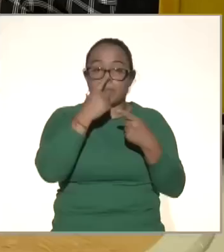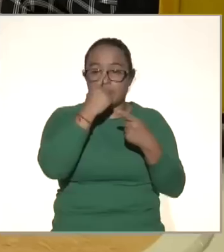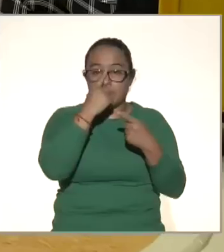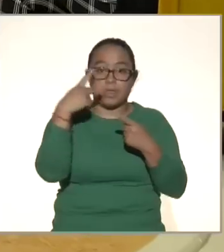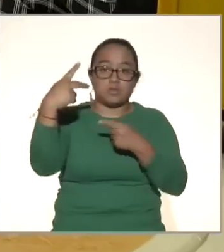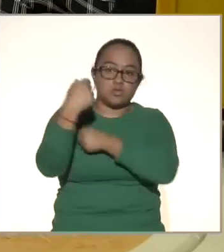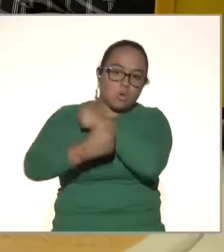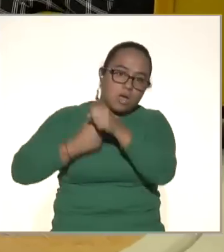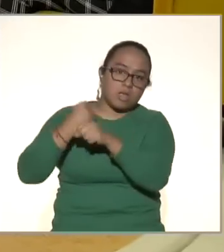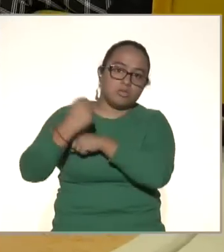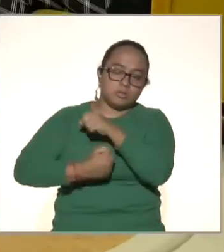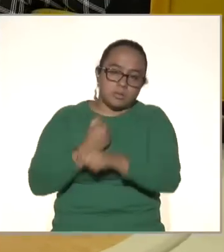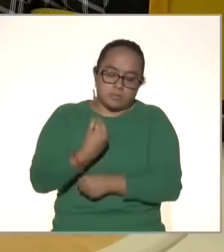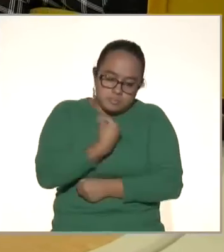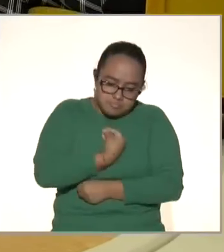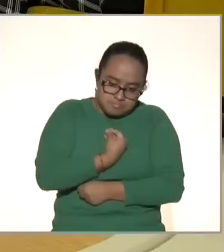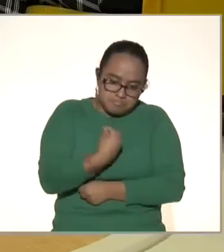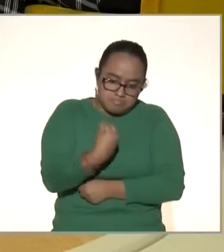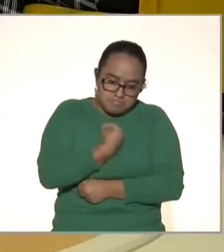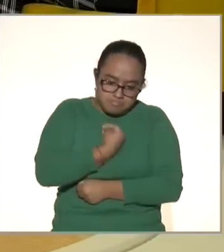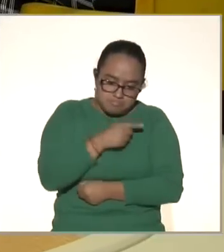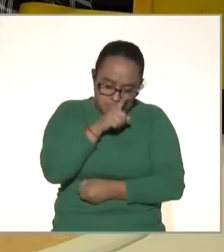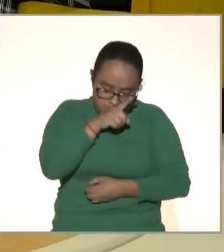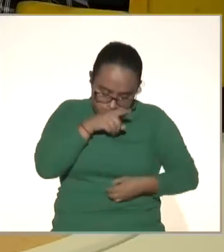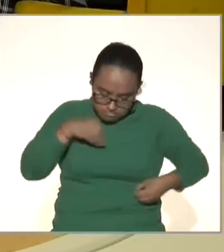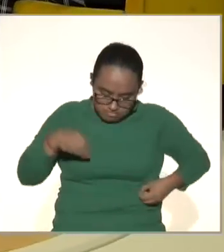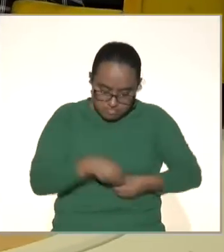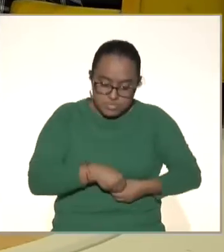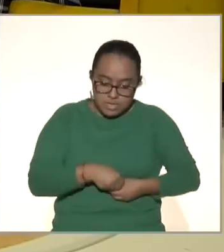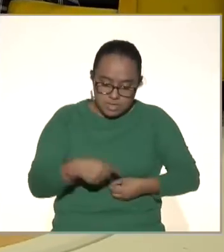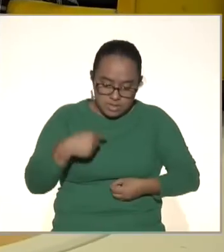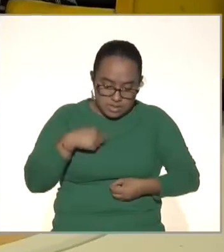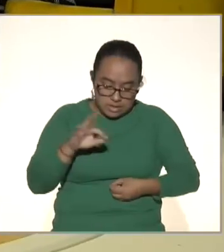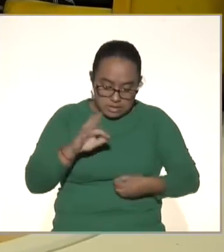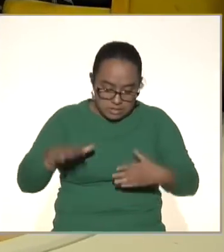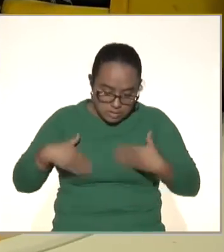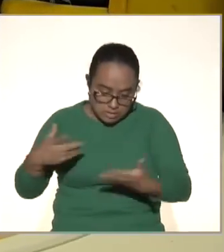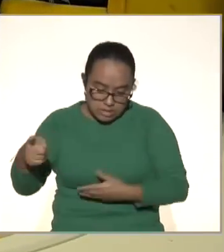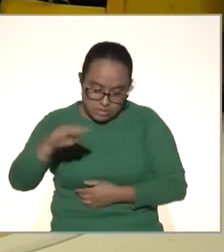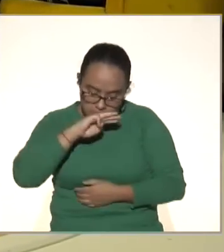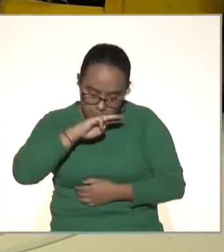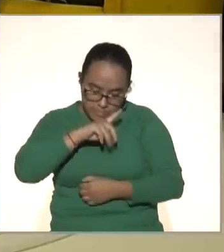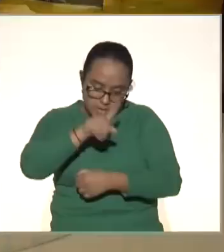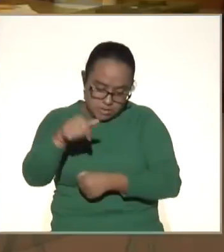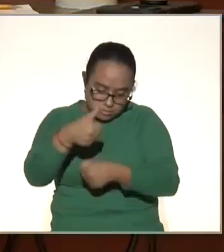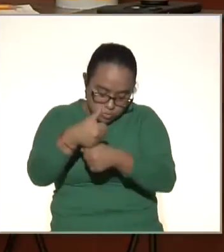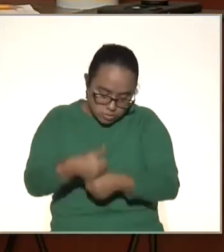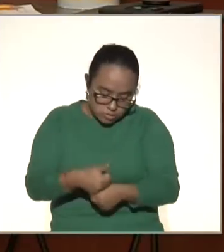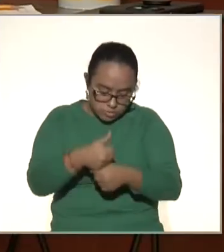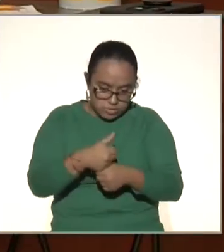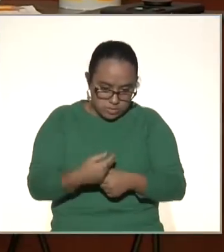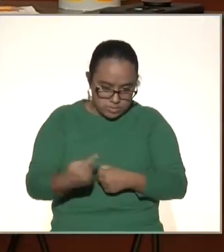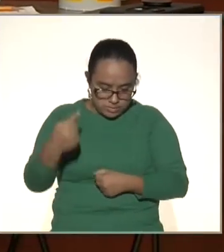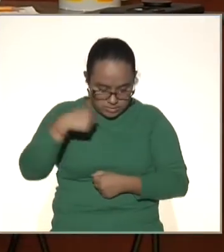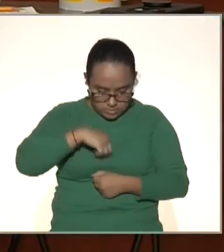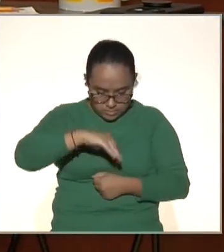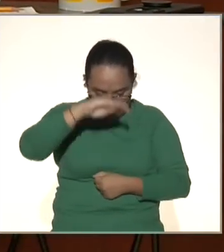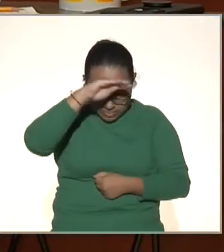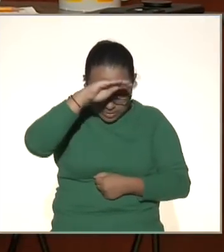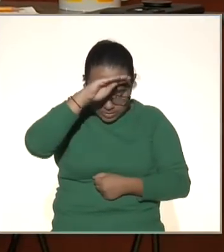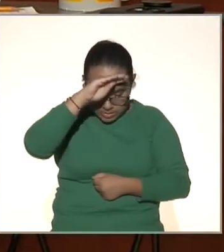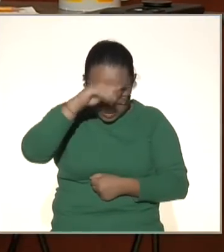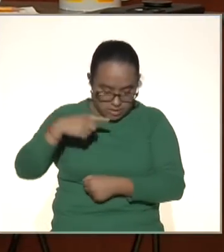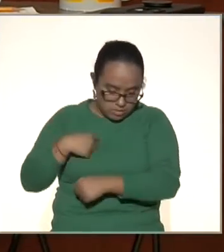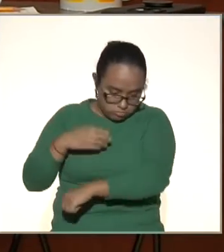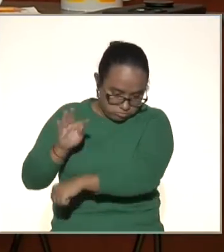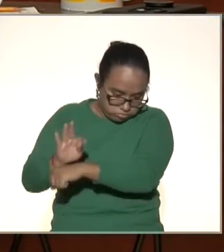años que ella guardó el secreto, pensando que podía herir a su mamá, ¿no? O sea, ella estaba custodiando a los suyos. En